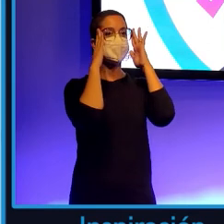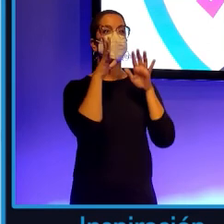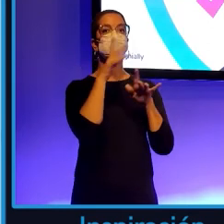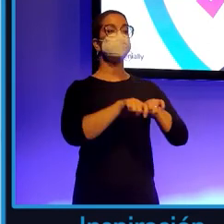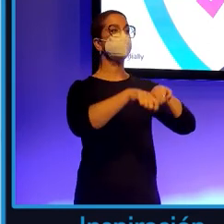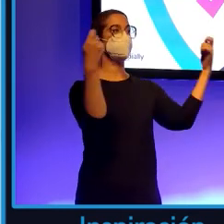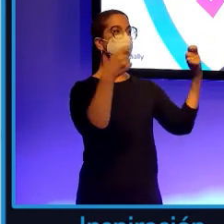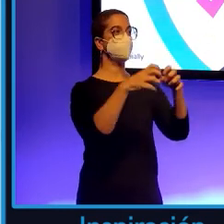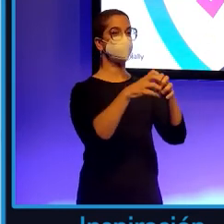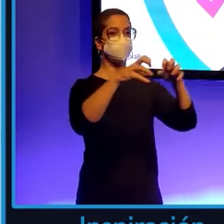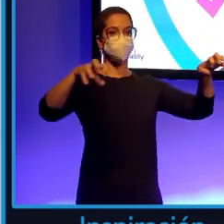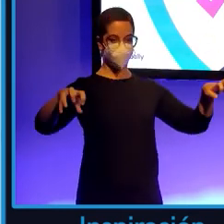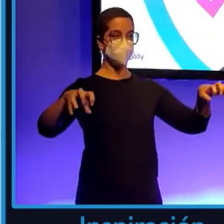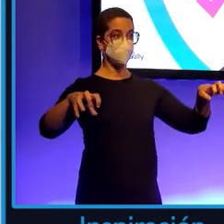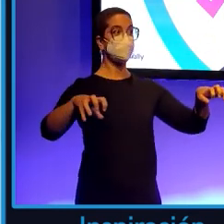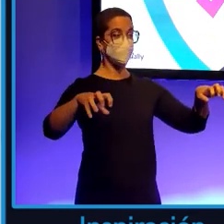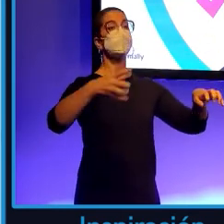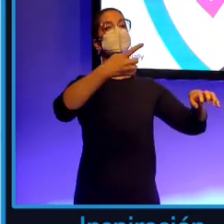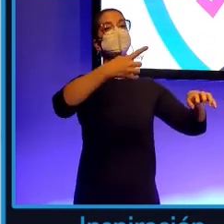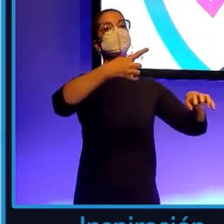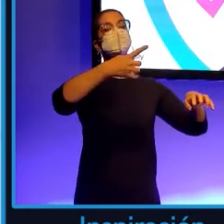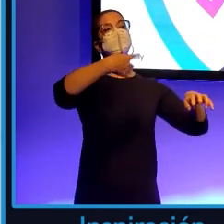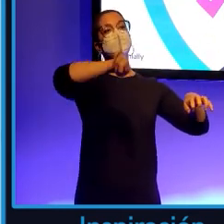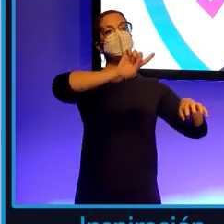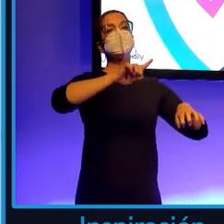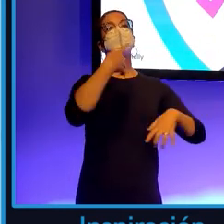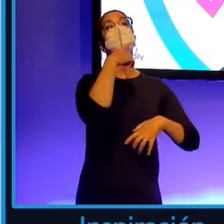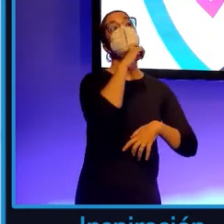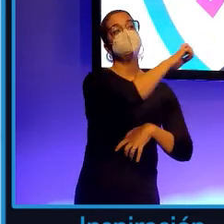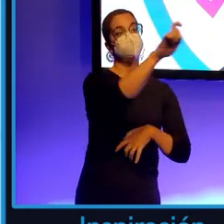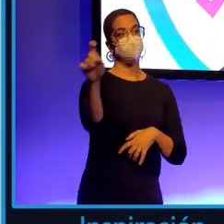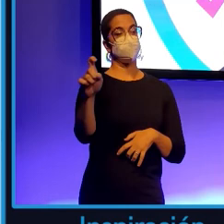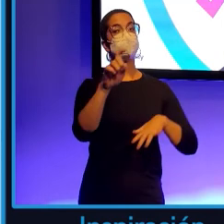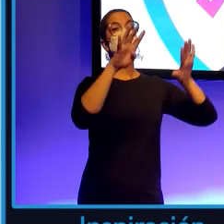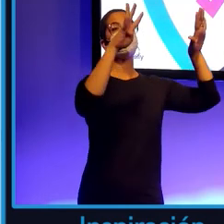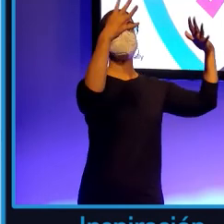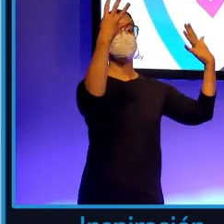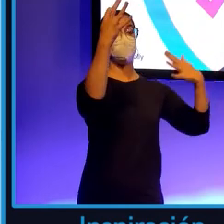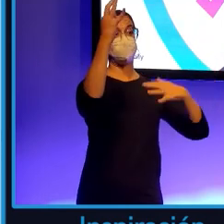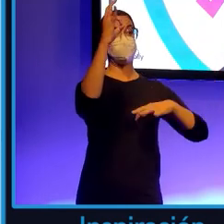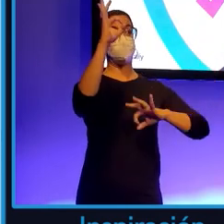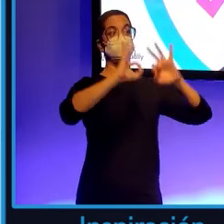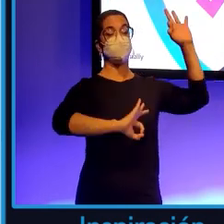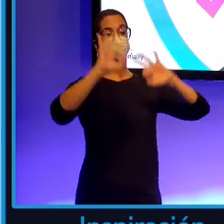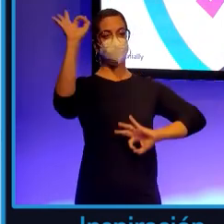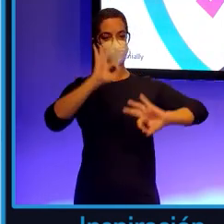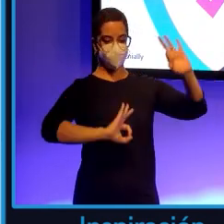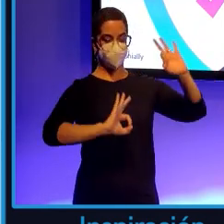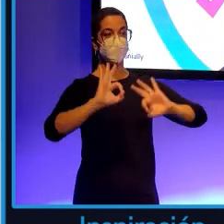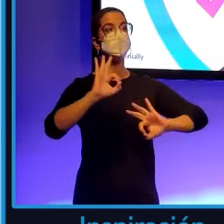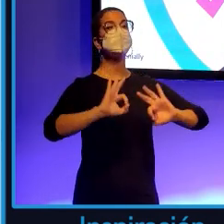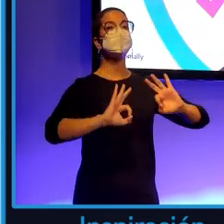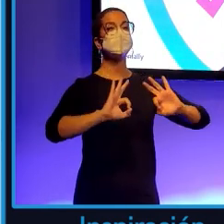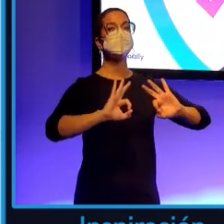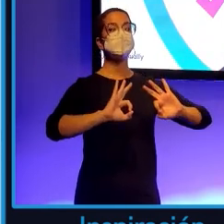romperlas mientras las rompen sindicales que el 90% actualmente el 90% de las